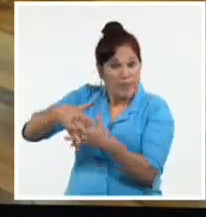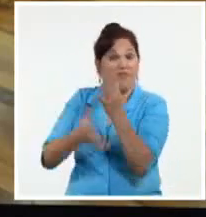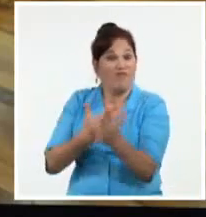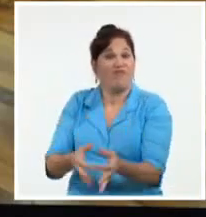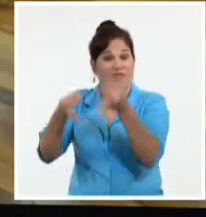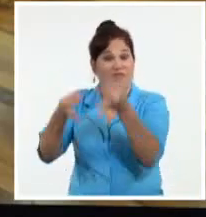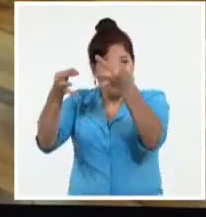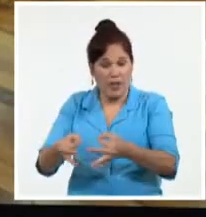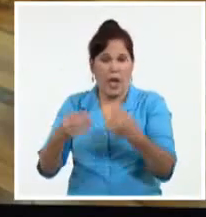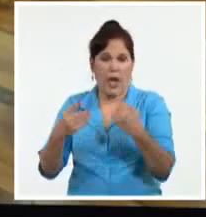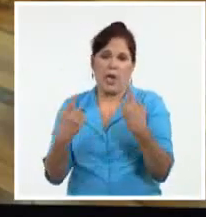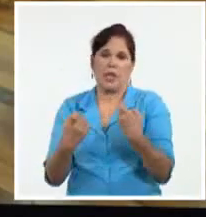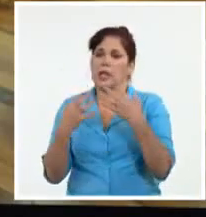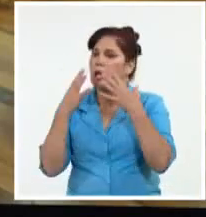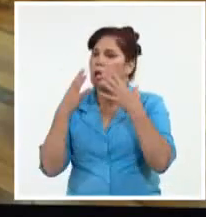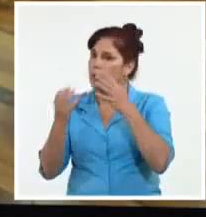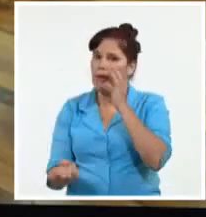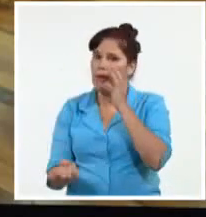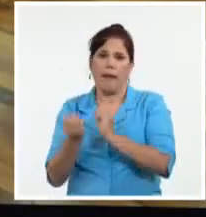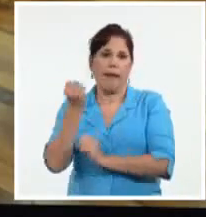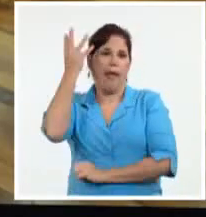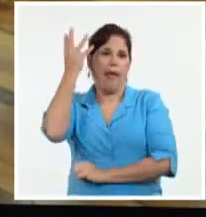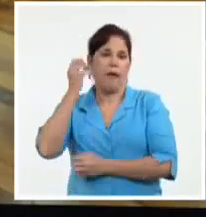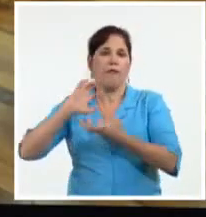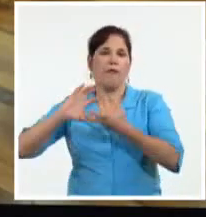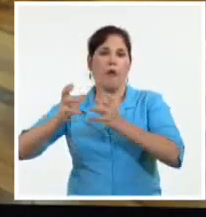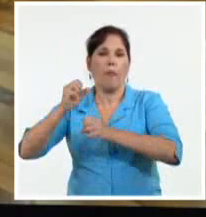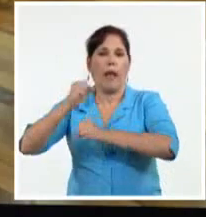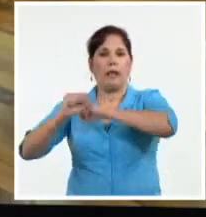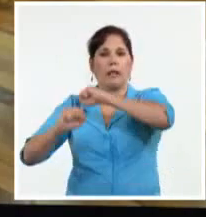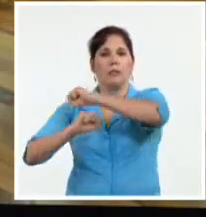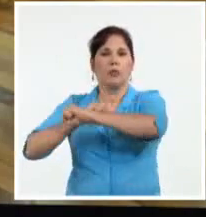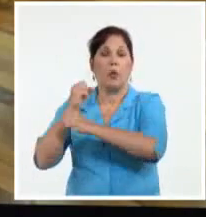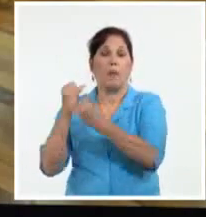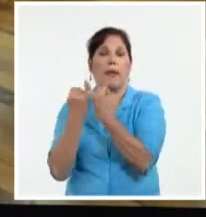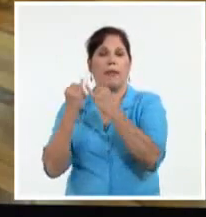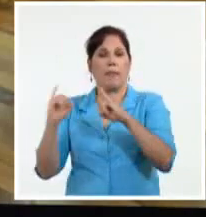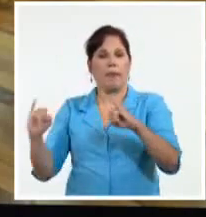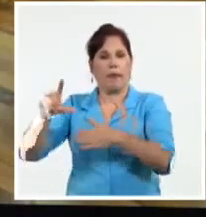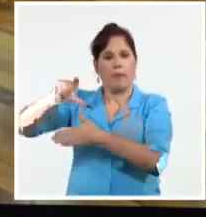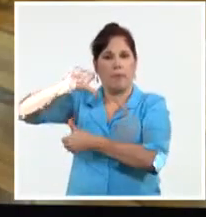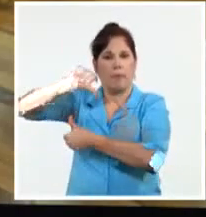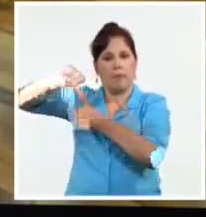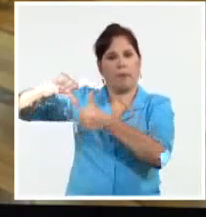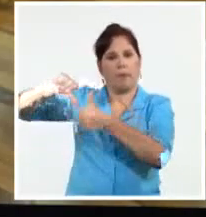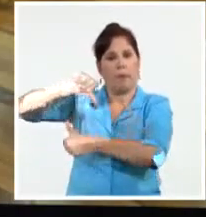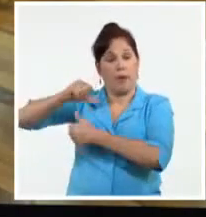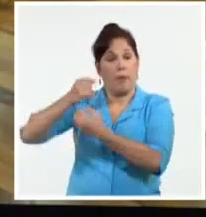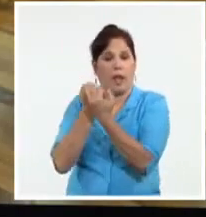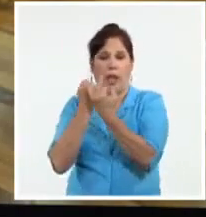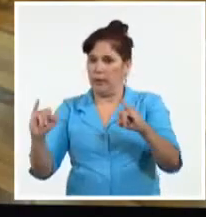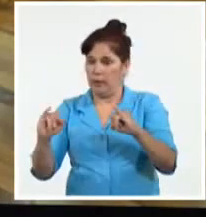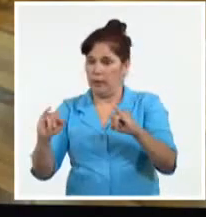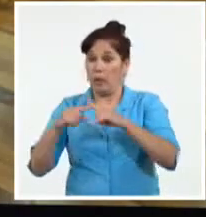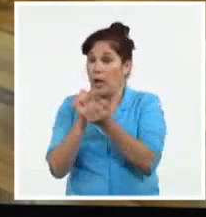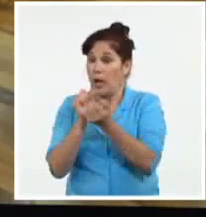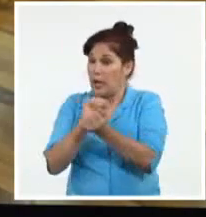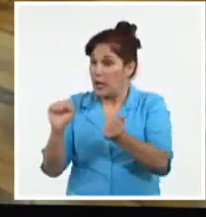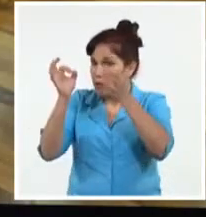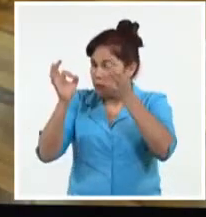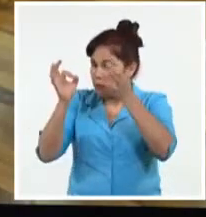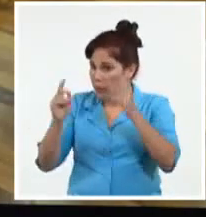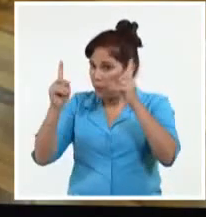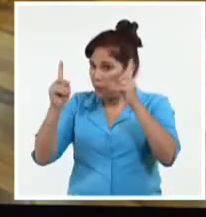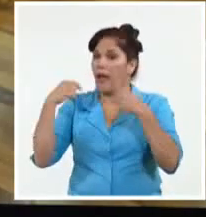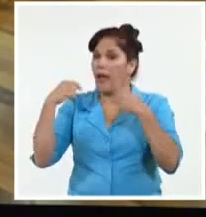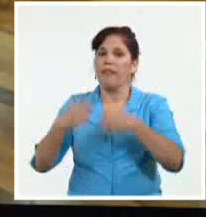verdad, necesita trascender y crear una serie de estructuras que le den independencia como bloque. Porque para tener soberanía política hay que